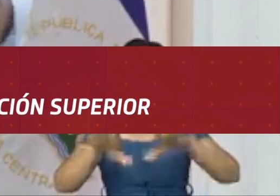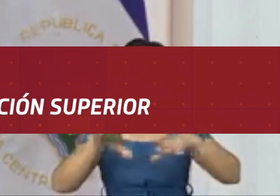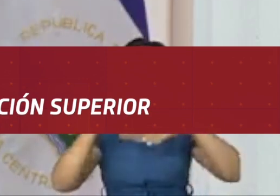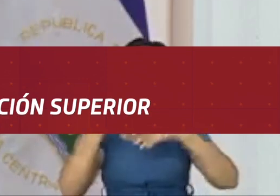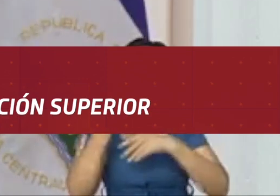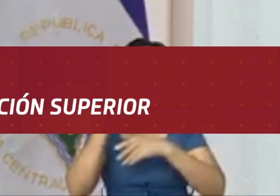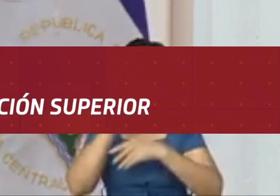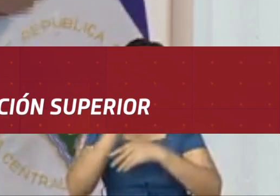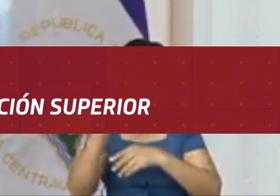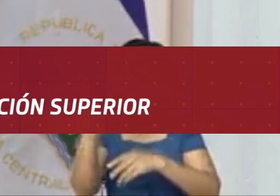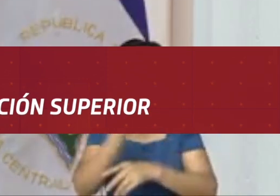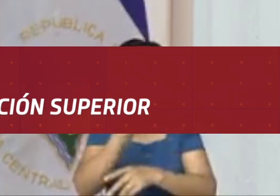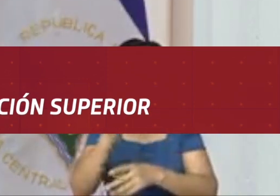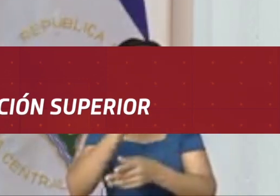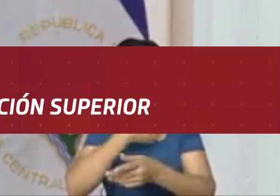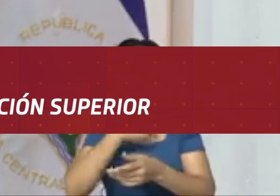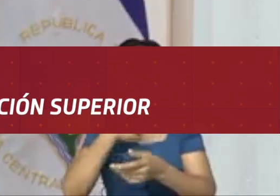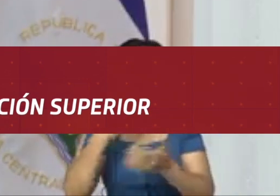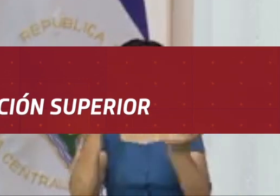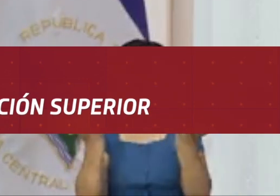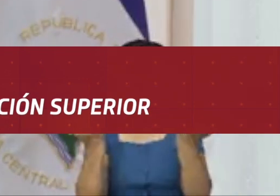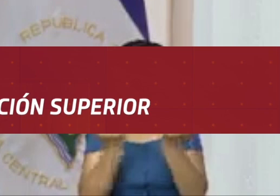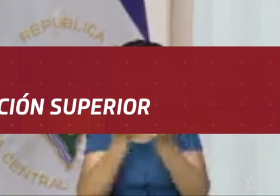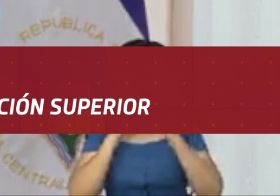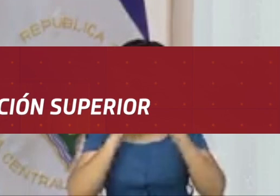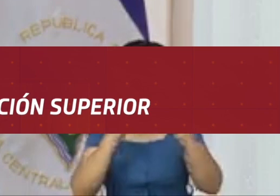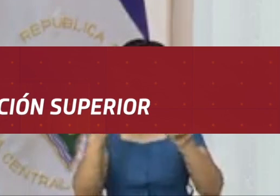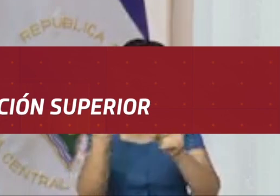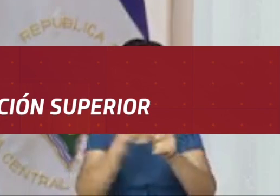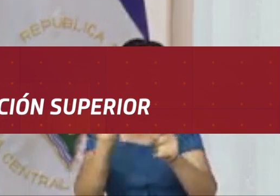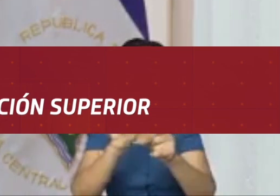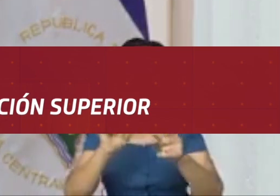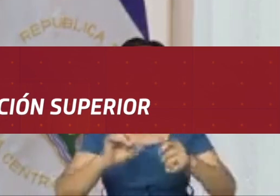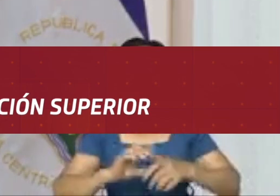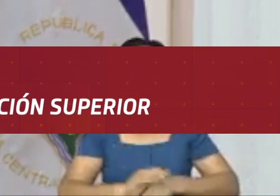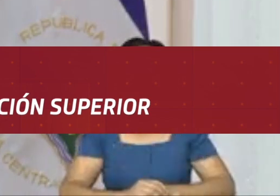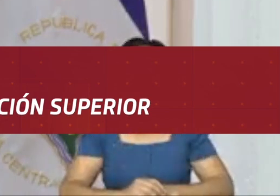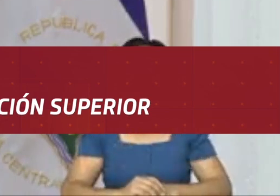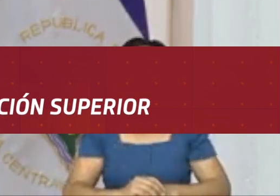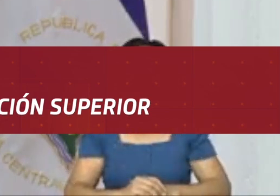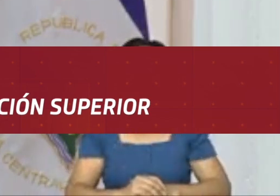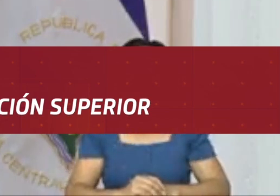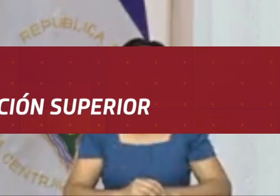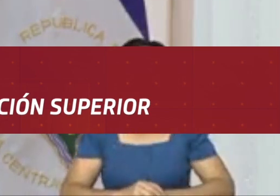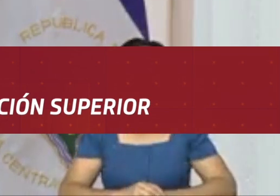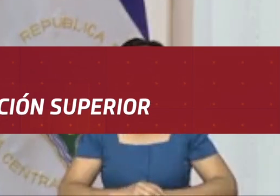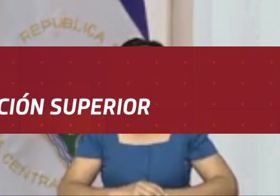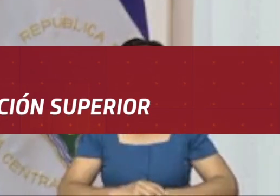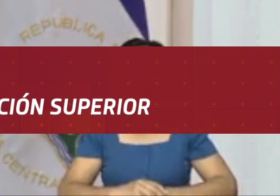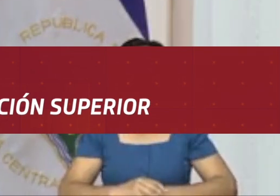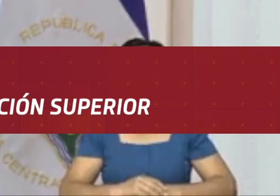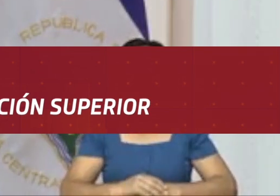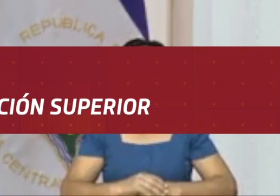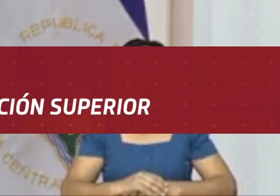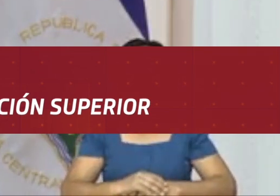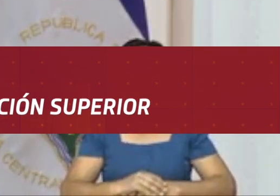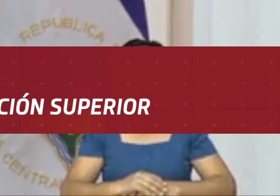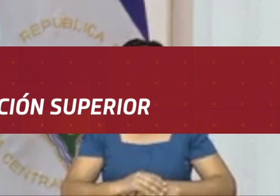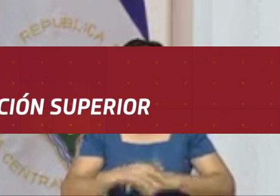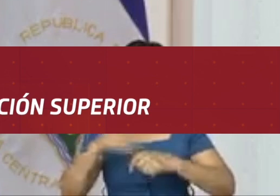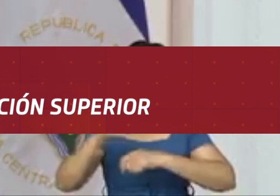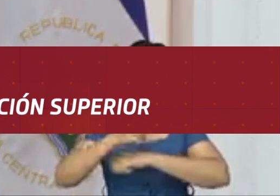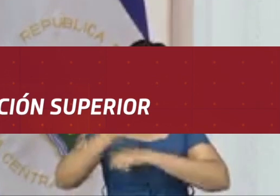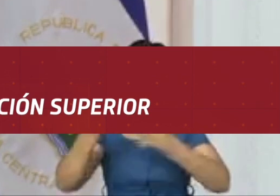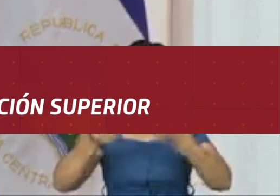vieron bien ya no se estaba haciendo así decir el el el comandante lo